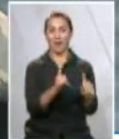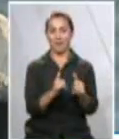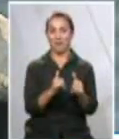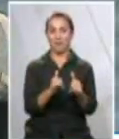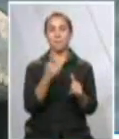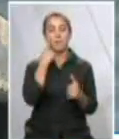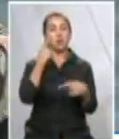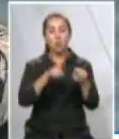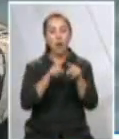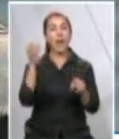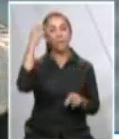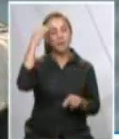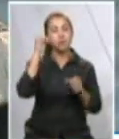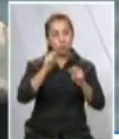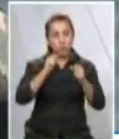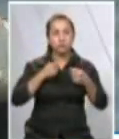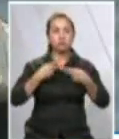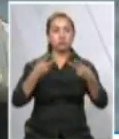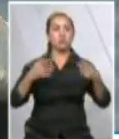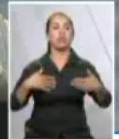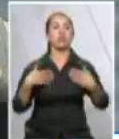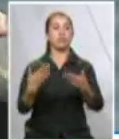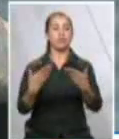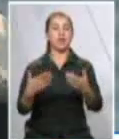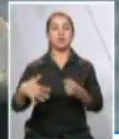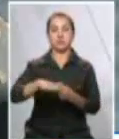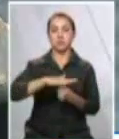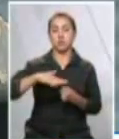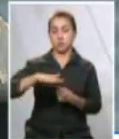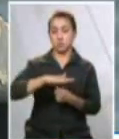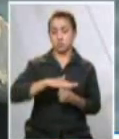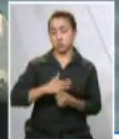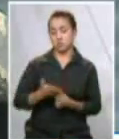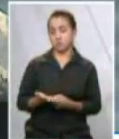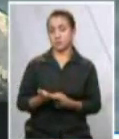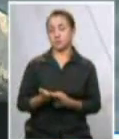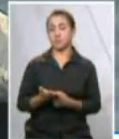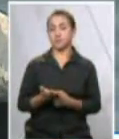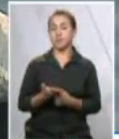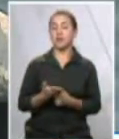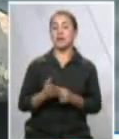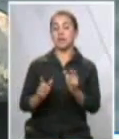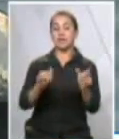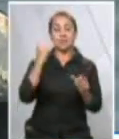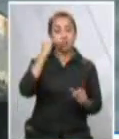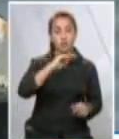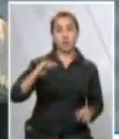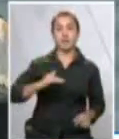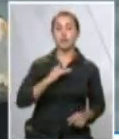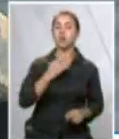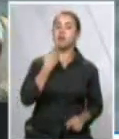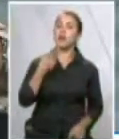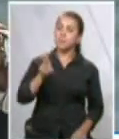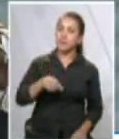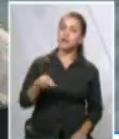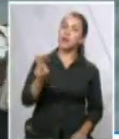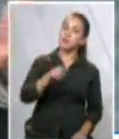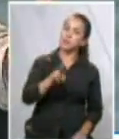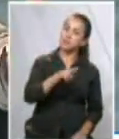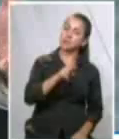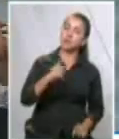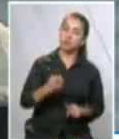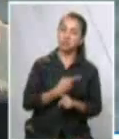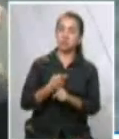manera proveer de situaciones en las cuales los niños las repiten una y otra vez, muy repetitivas, y